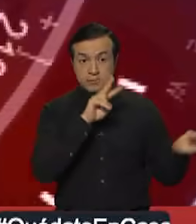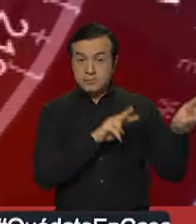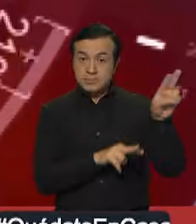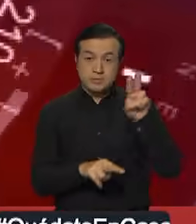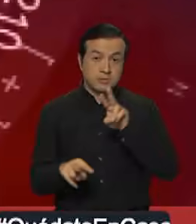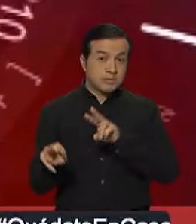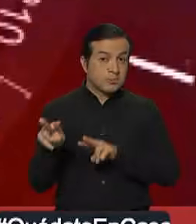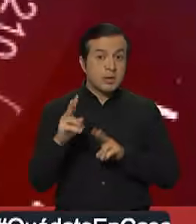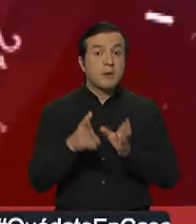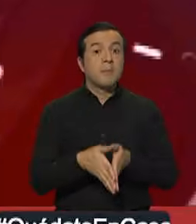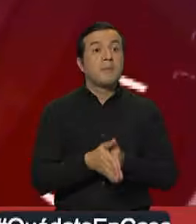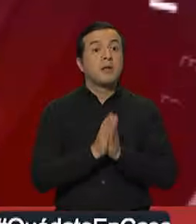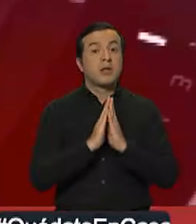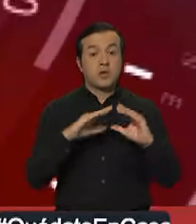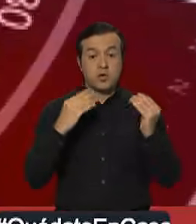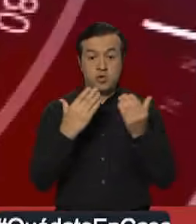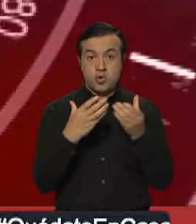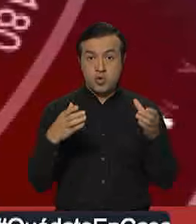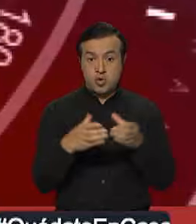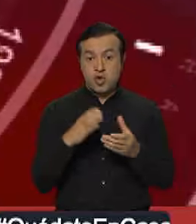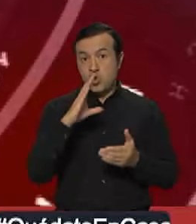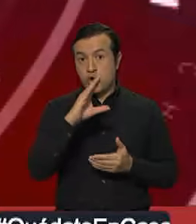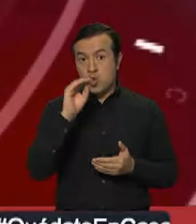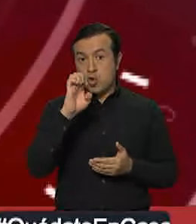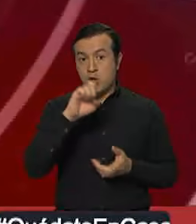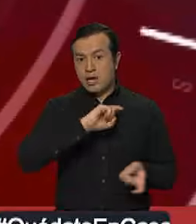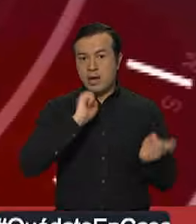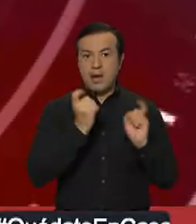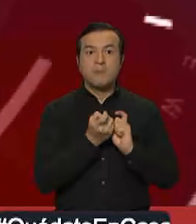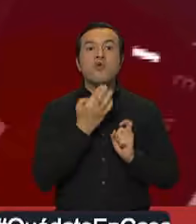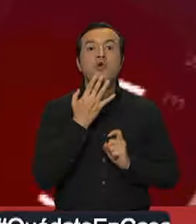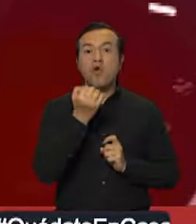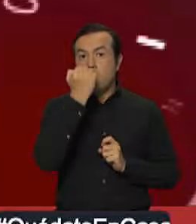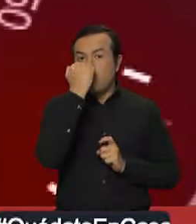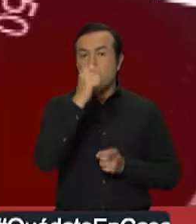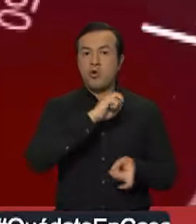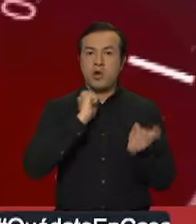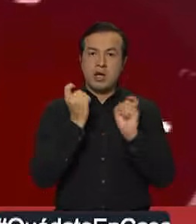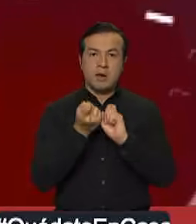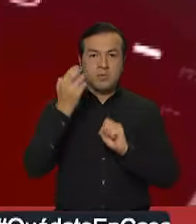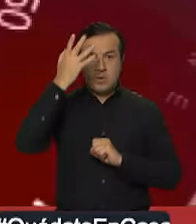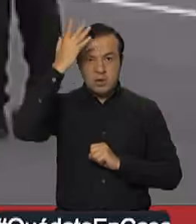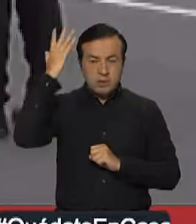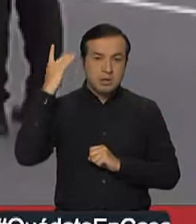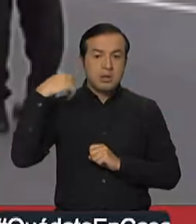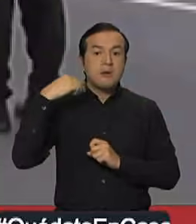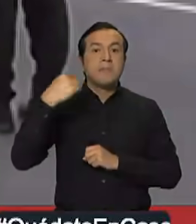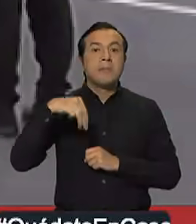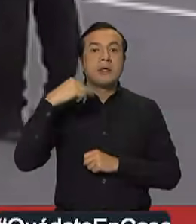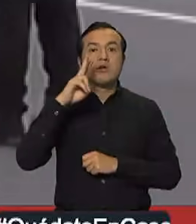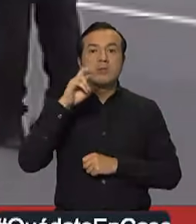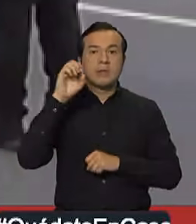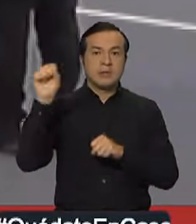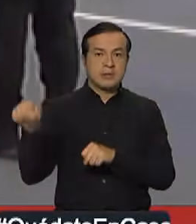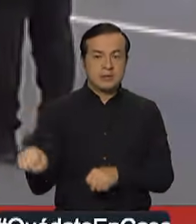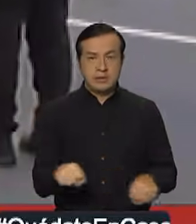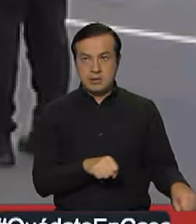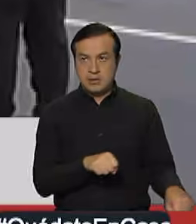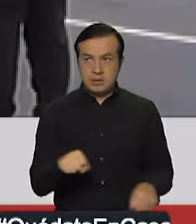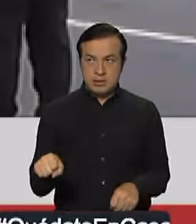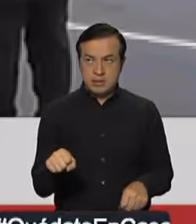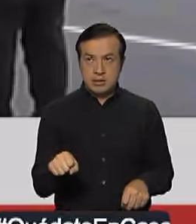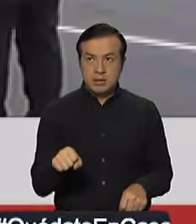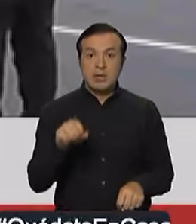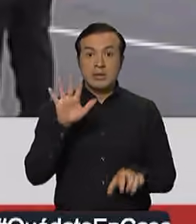obtenidos solicitará al COE Nacional el traspaso de semáforo rojo a amarillo desde el miércoles 20 de mayo, mientras